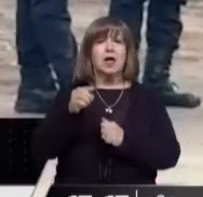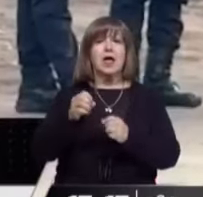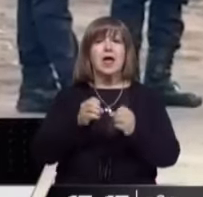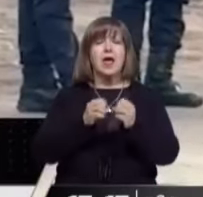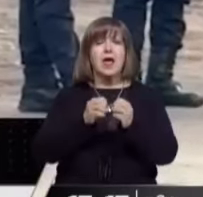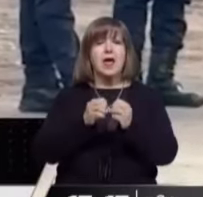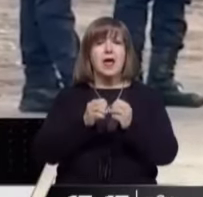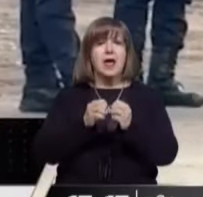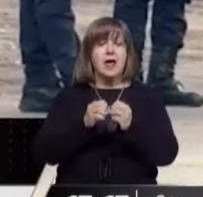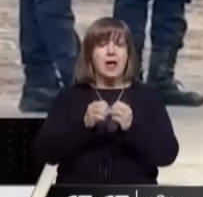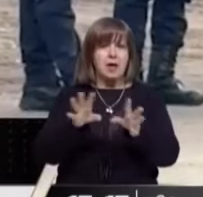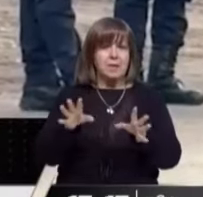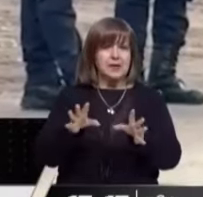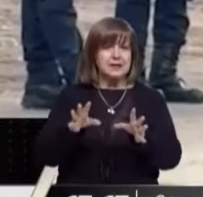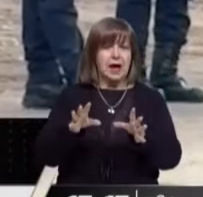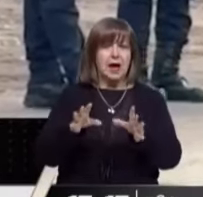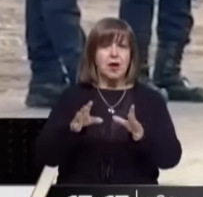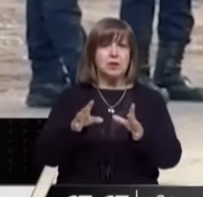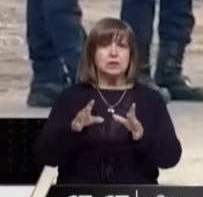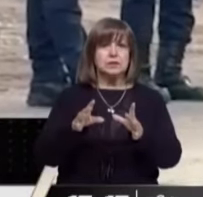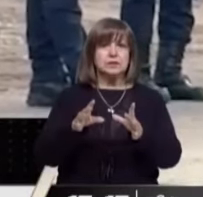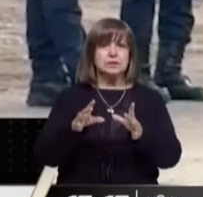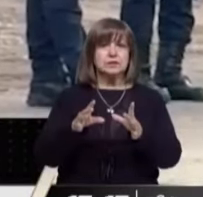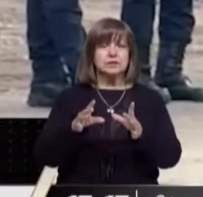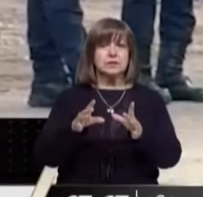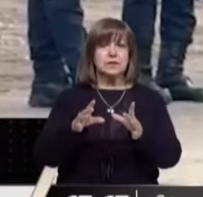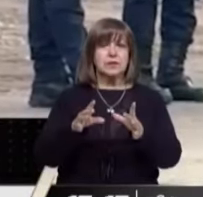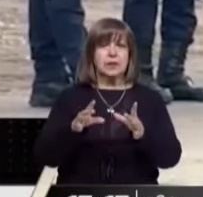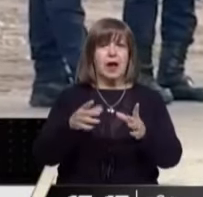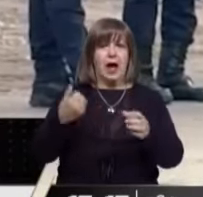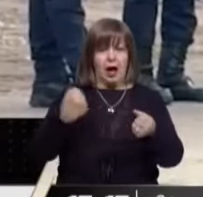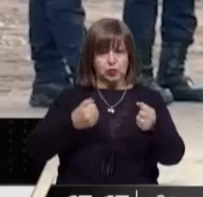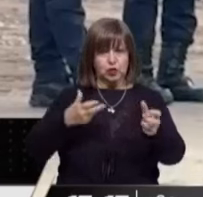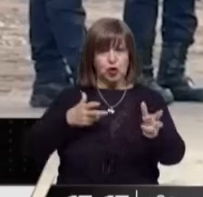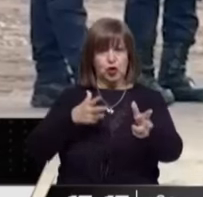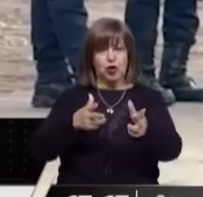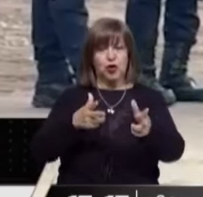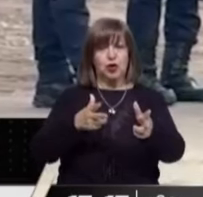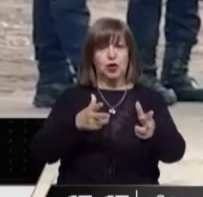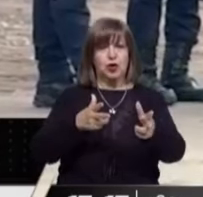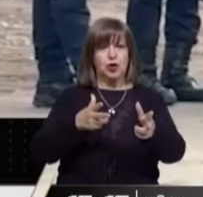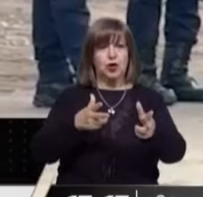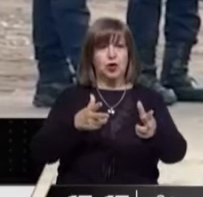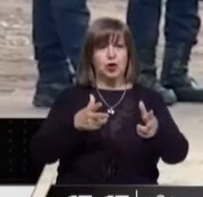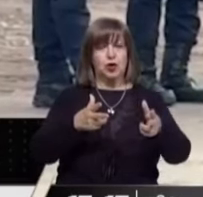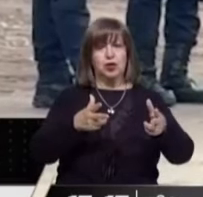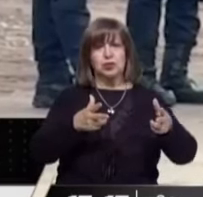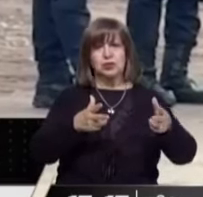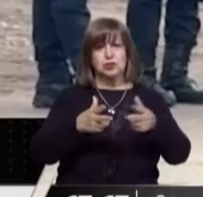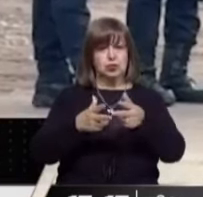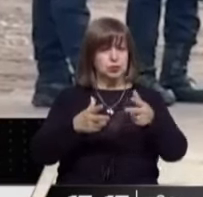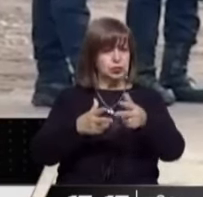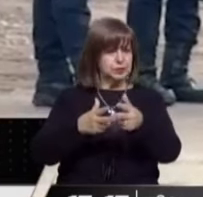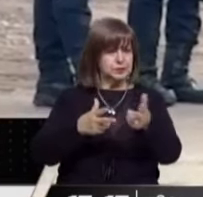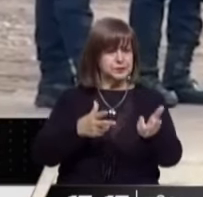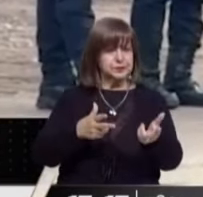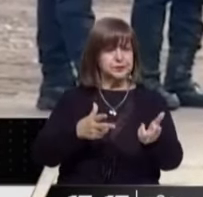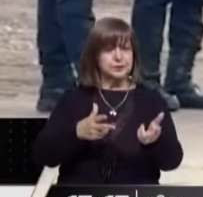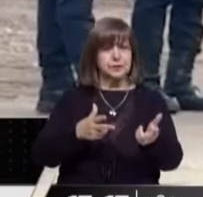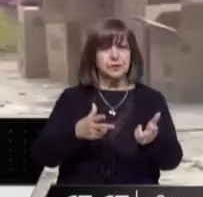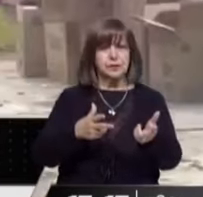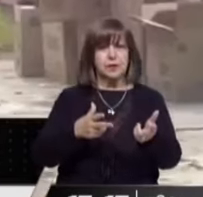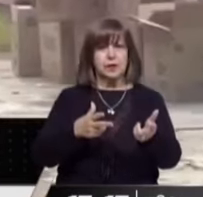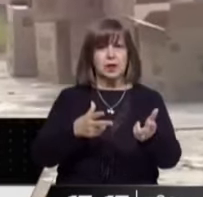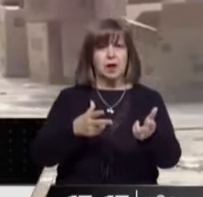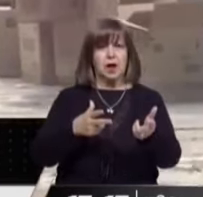Empezaron ellos a tirarle tiro, a atropellar a los móviles, por eso los efectivos tuvieron que actuar. ¿Tenían llevándose a